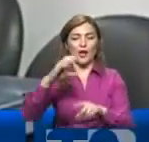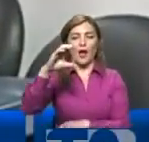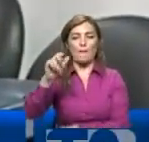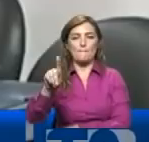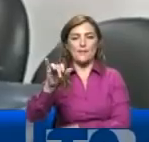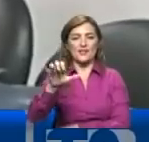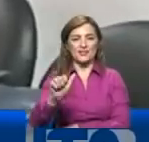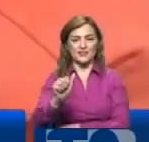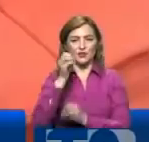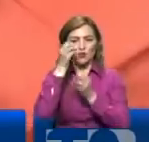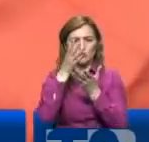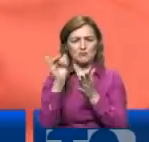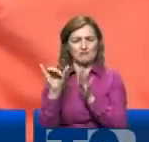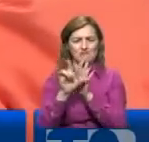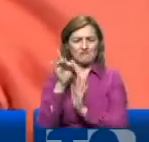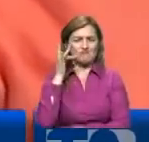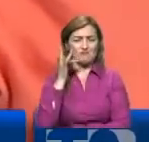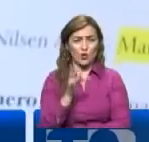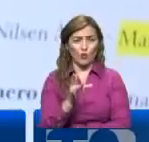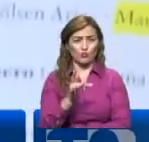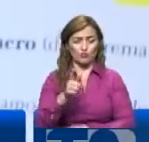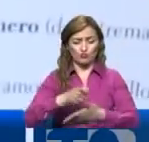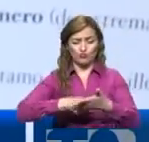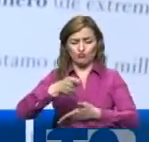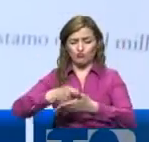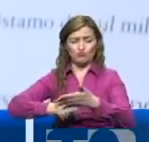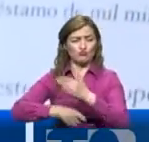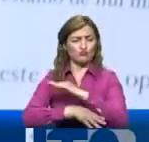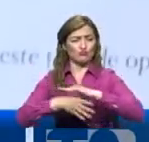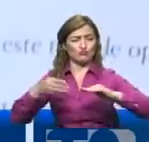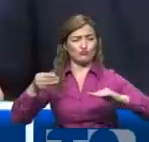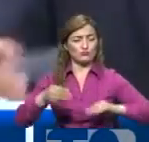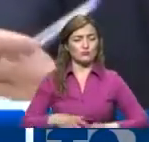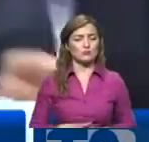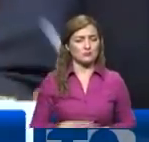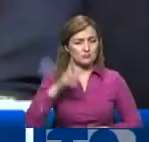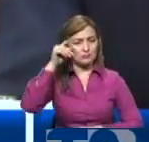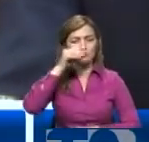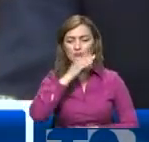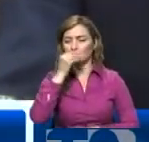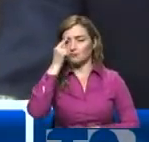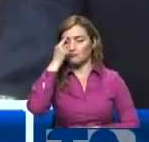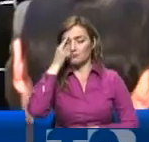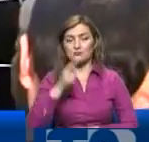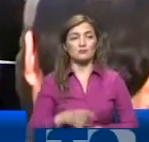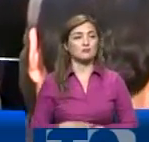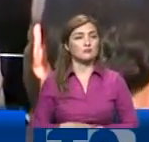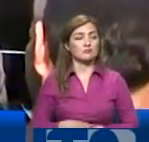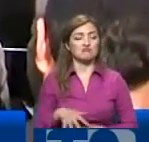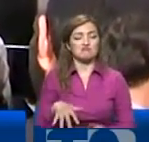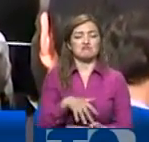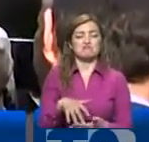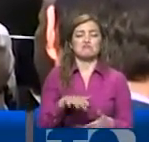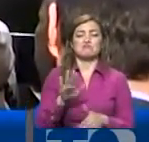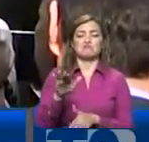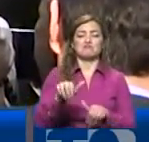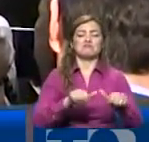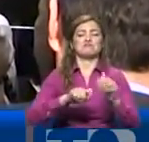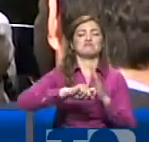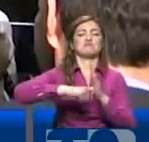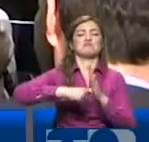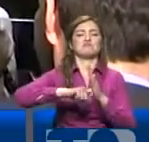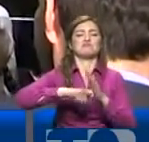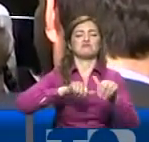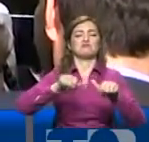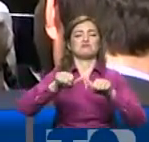revela información sobre las irregularidades en la firma de contratos petroleros durante el gobierno de Rafael Correa y cuestiona la gestión de Contraloría